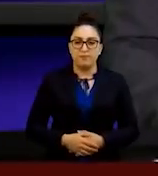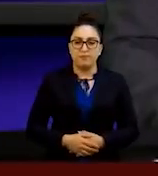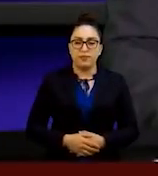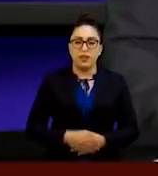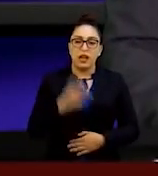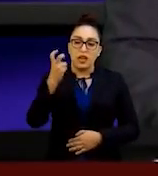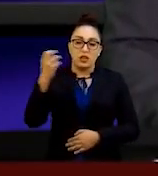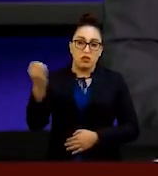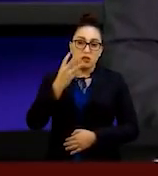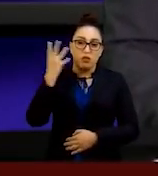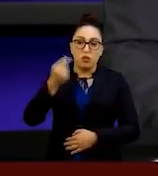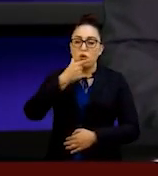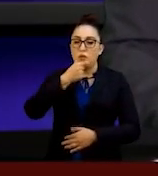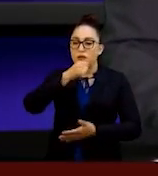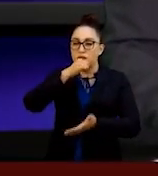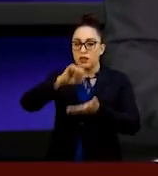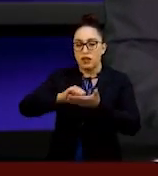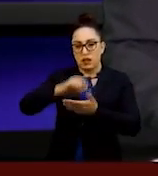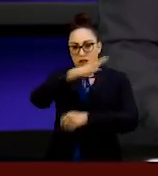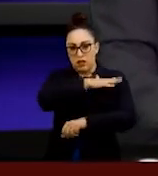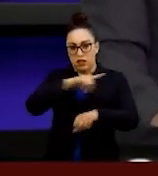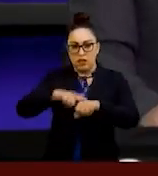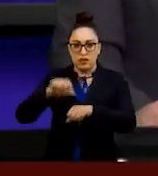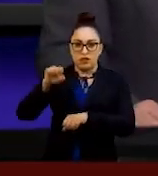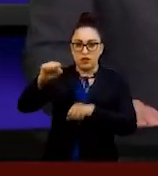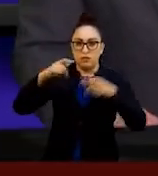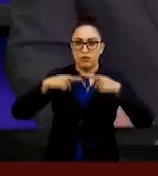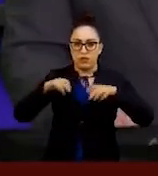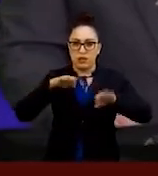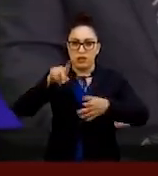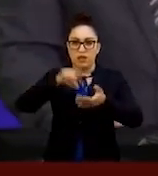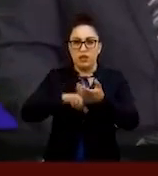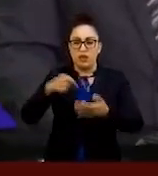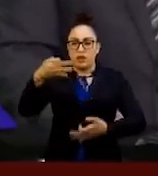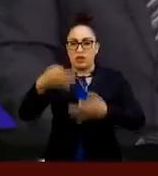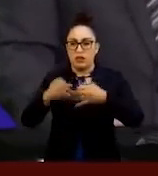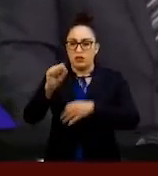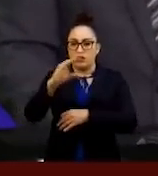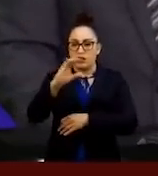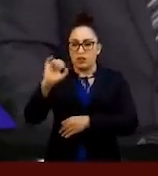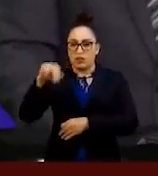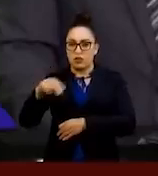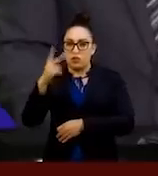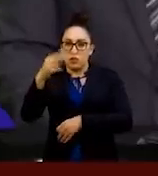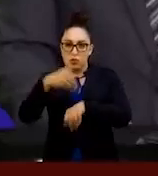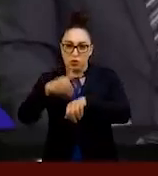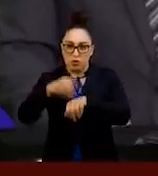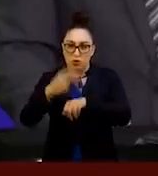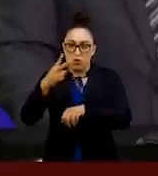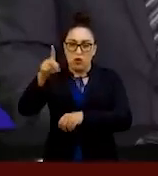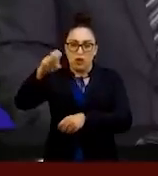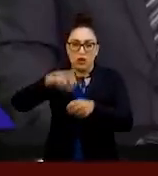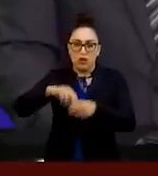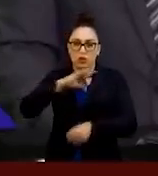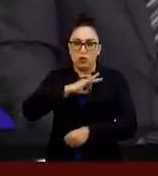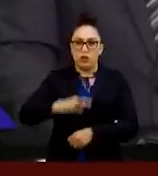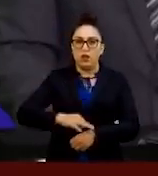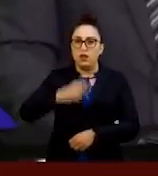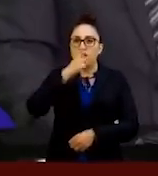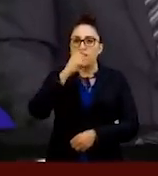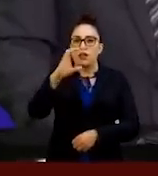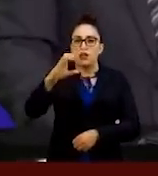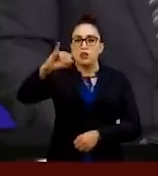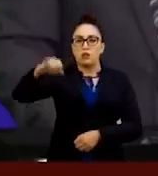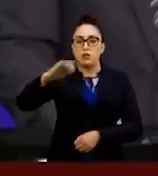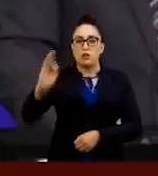En este foro, el secretario general del Sindicato de Trabajadores del Poder Judicial, sección 2 de Toluca, subrayó la necesidad de que el Consejo de la Judicatura